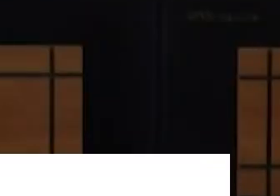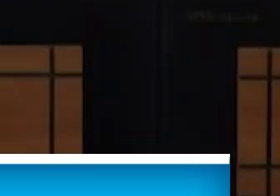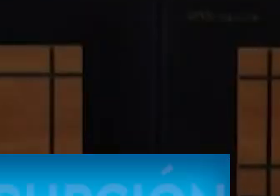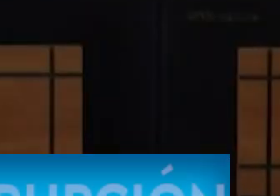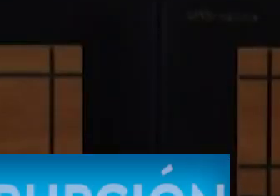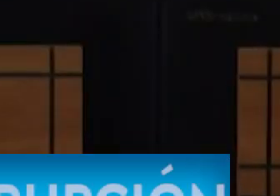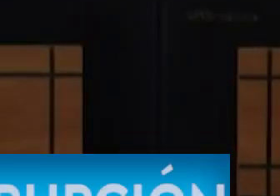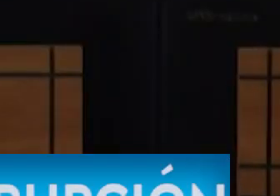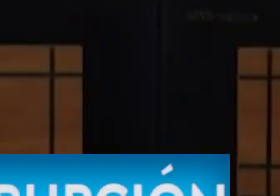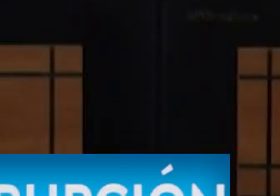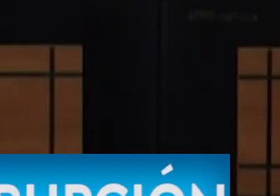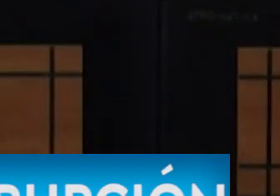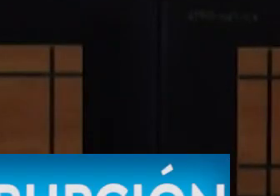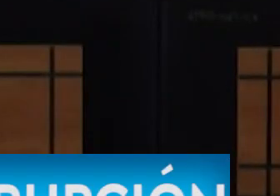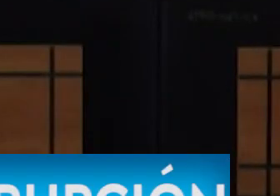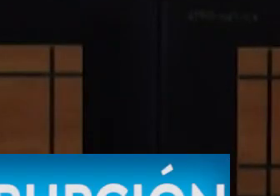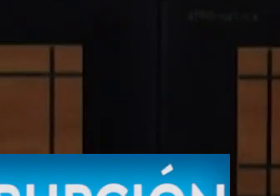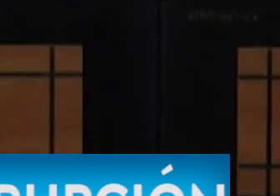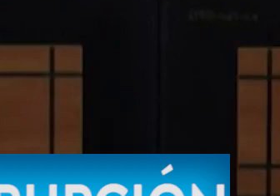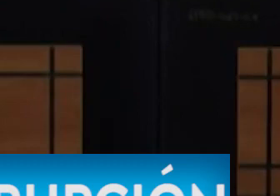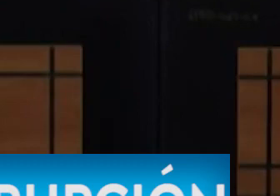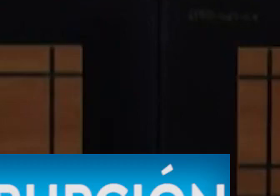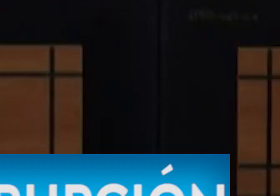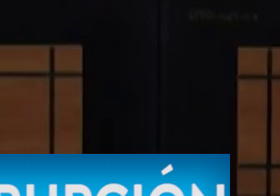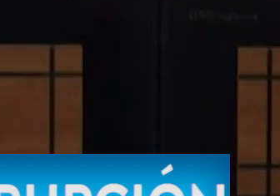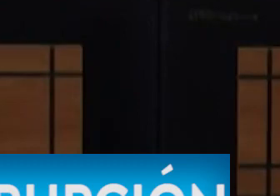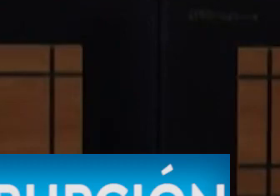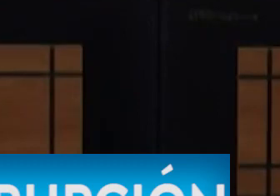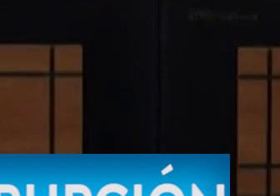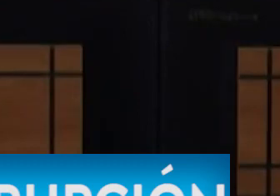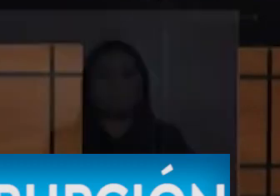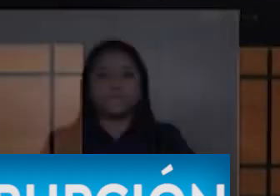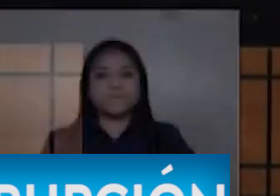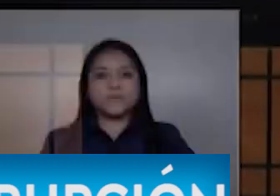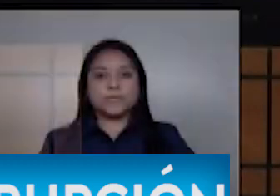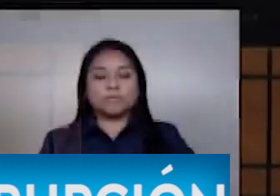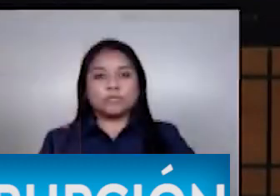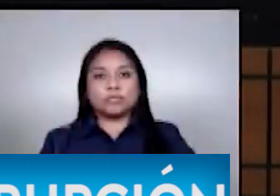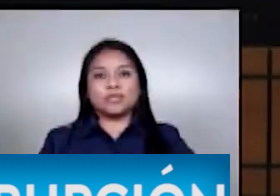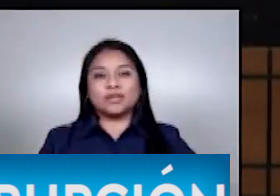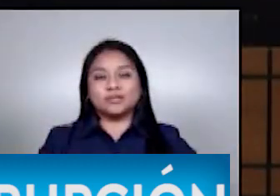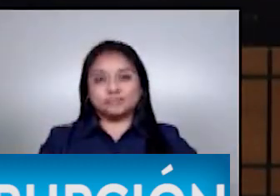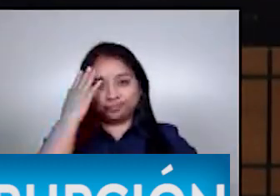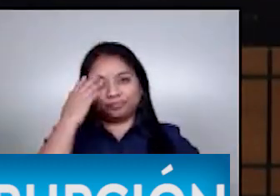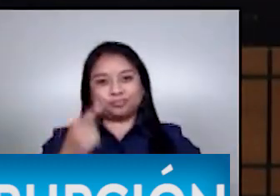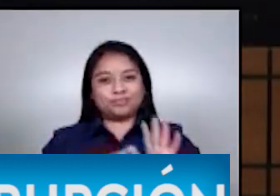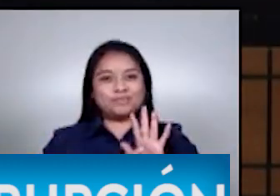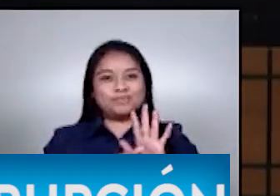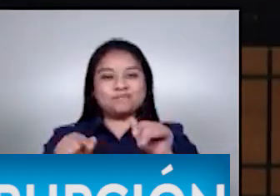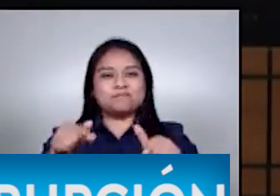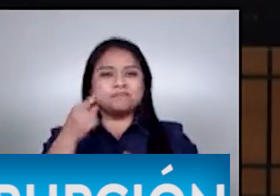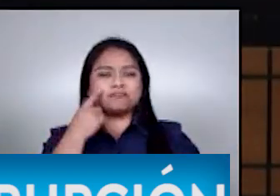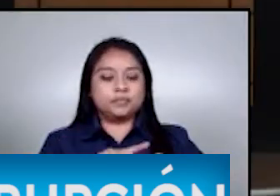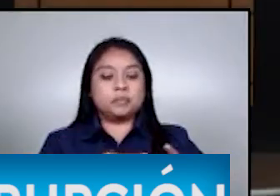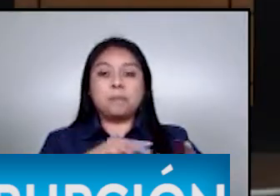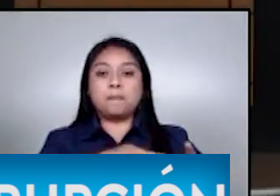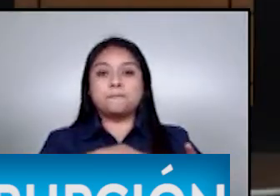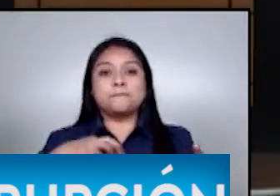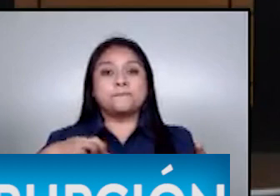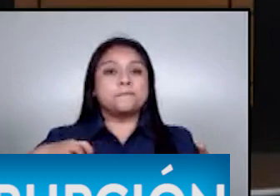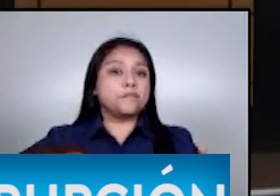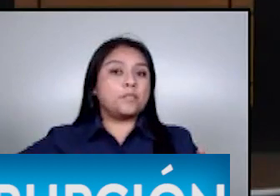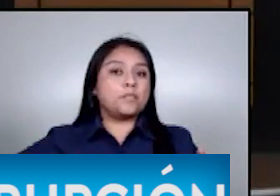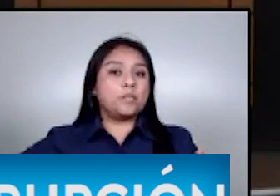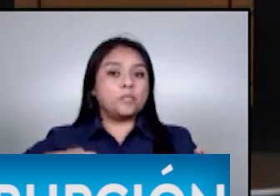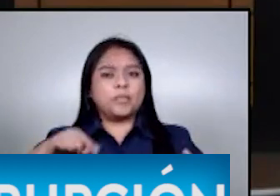Las autoridades de la Policía Nacional Civil y fiscales del Ministerio Público dieron a conocer a través de una conferencia de prensa sobre la